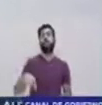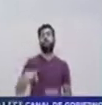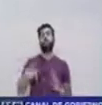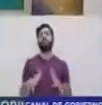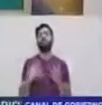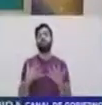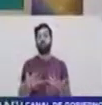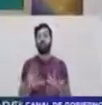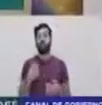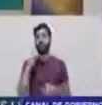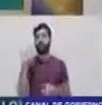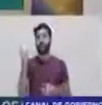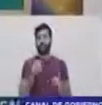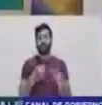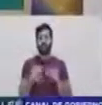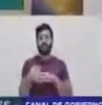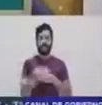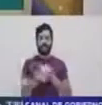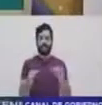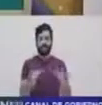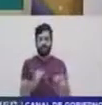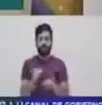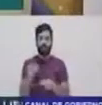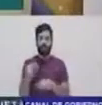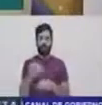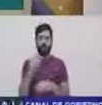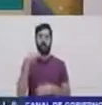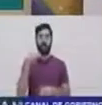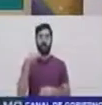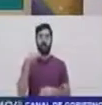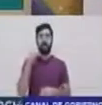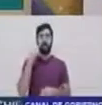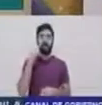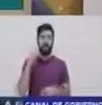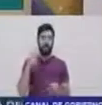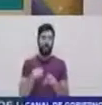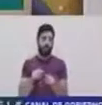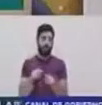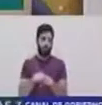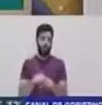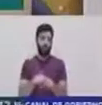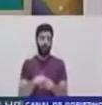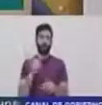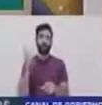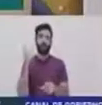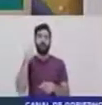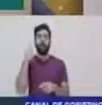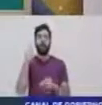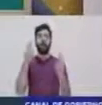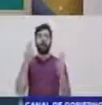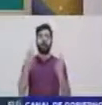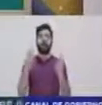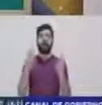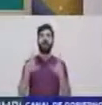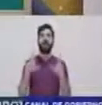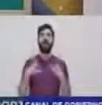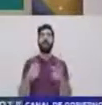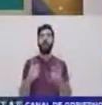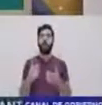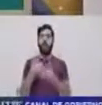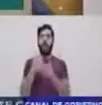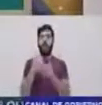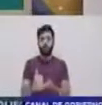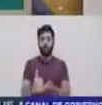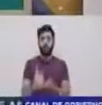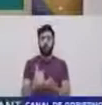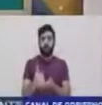trabajar las células madre, vamos a hacer unos comentarios y algunas formas en las cuales se han utilizado para mejorar la calidad de vida de